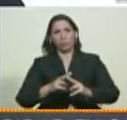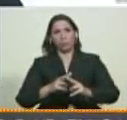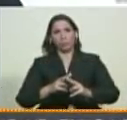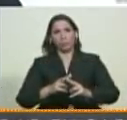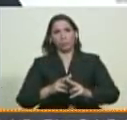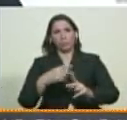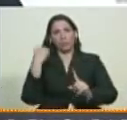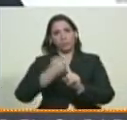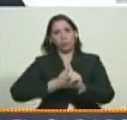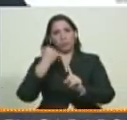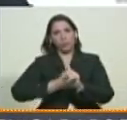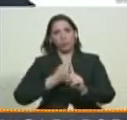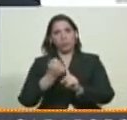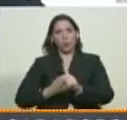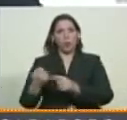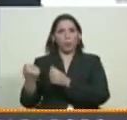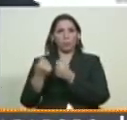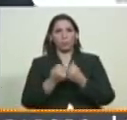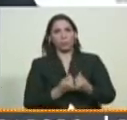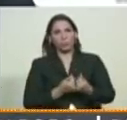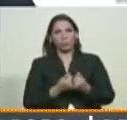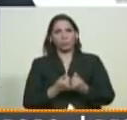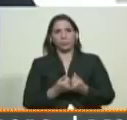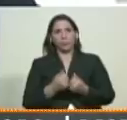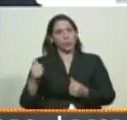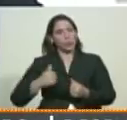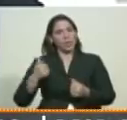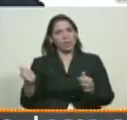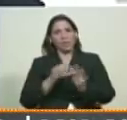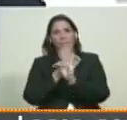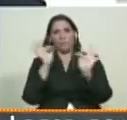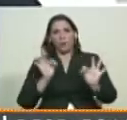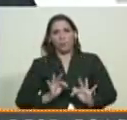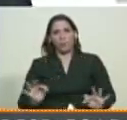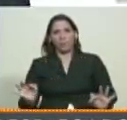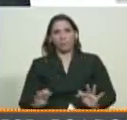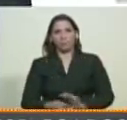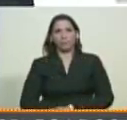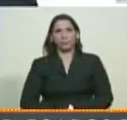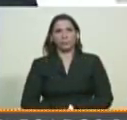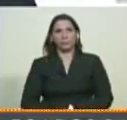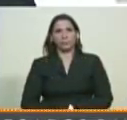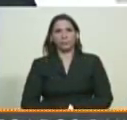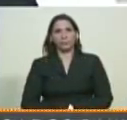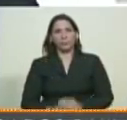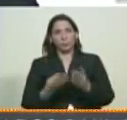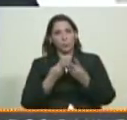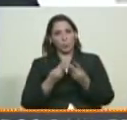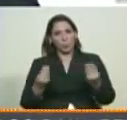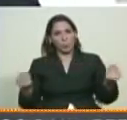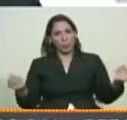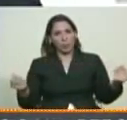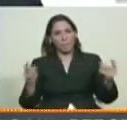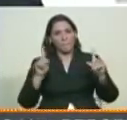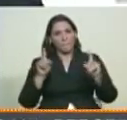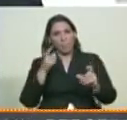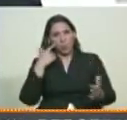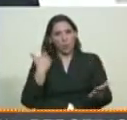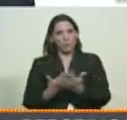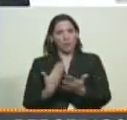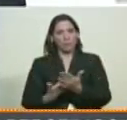el combate a la corrupción en cualquiera de sus formas, de manera impecable, con pruebas,